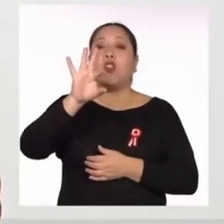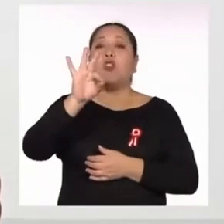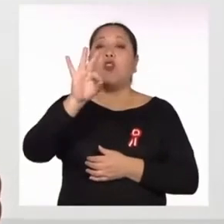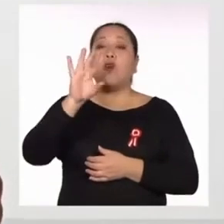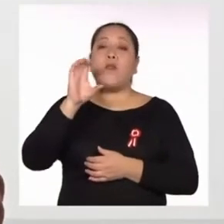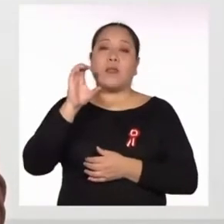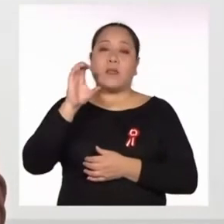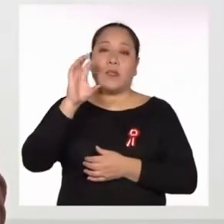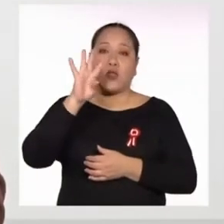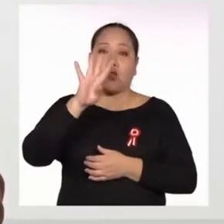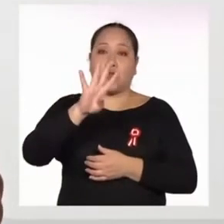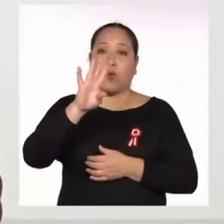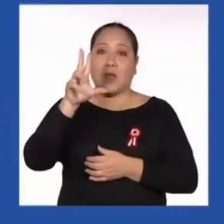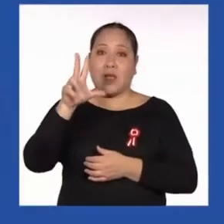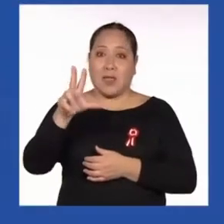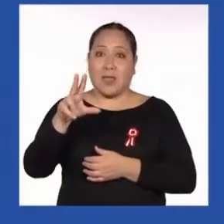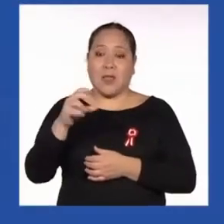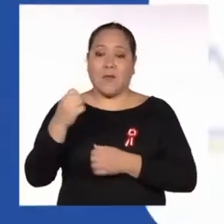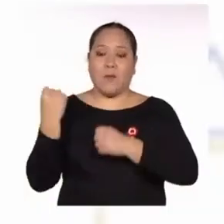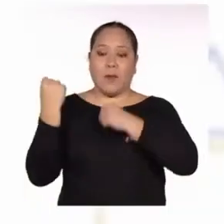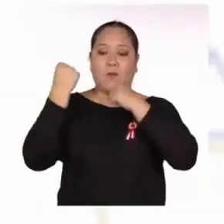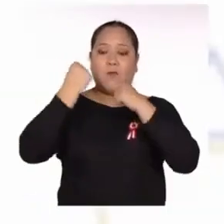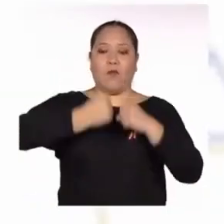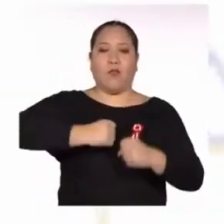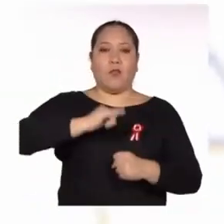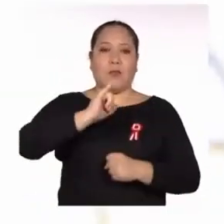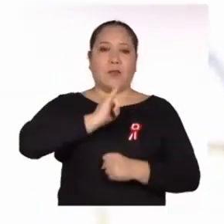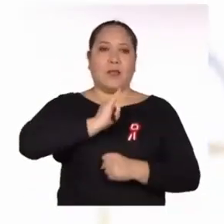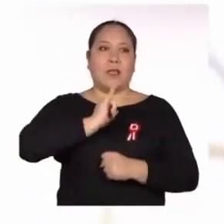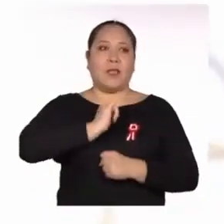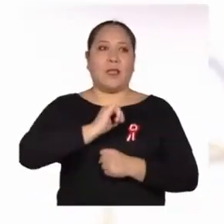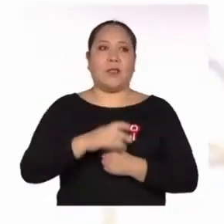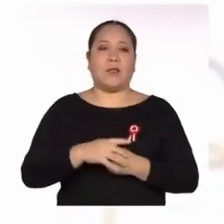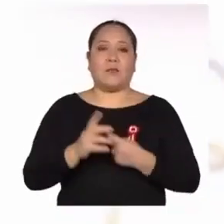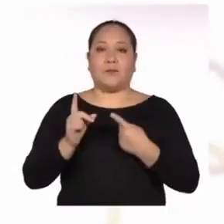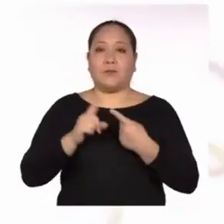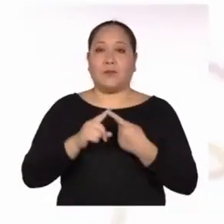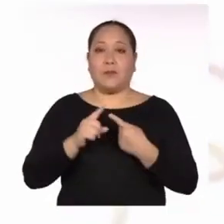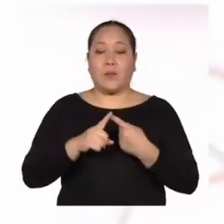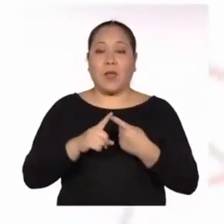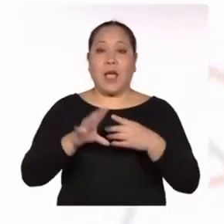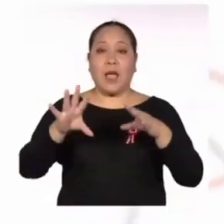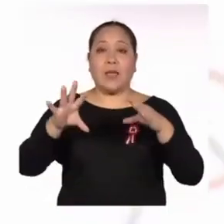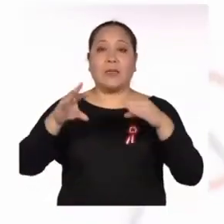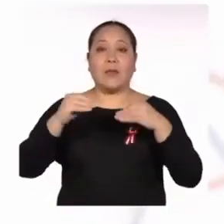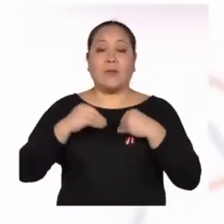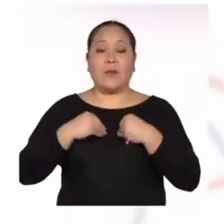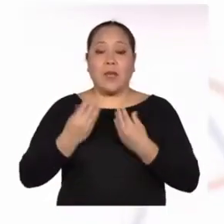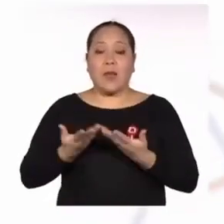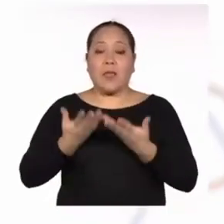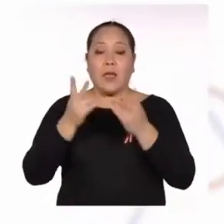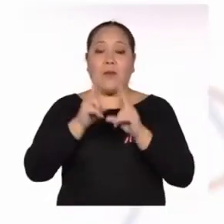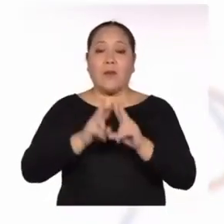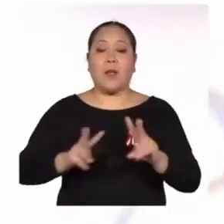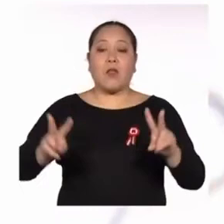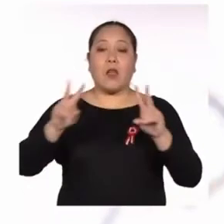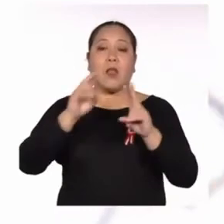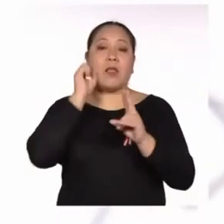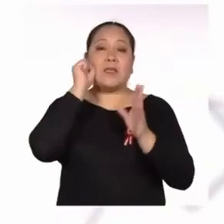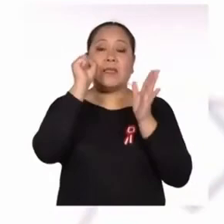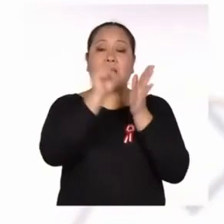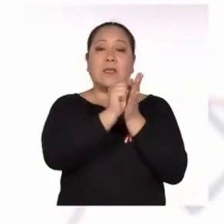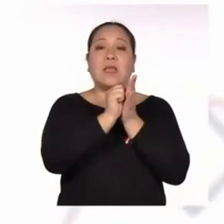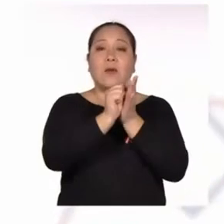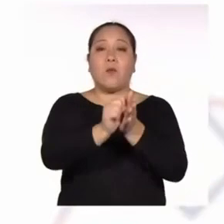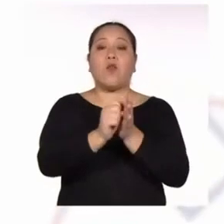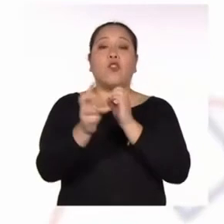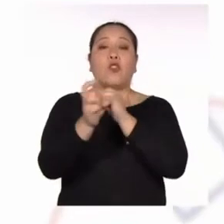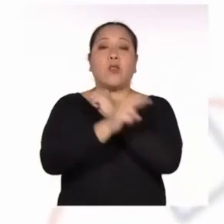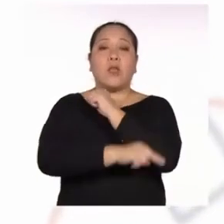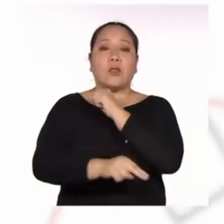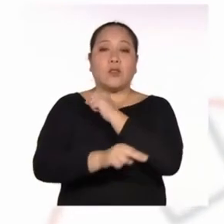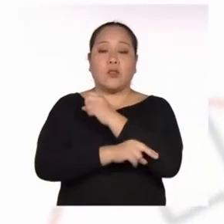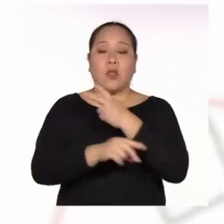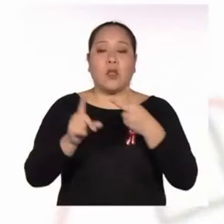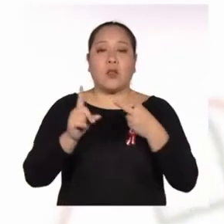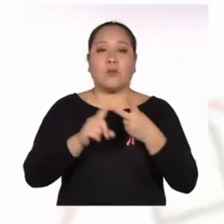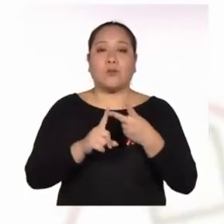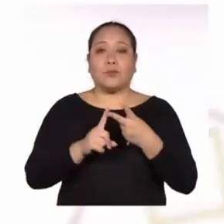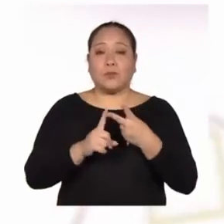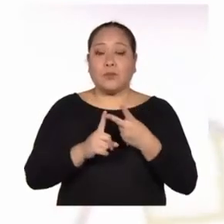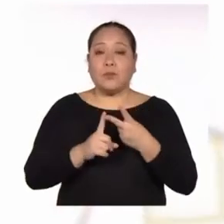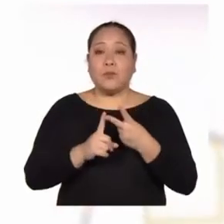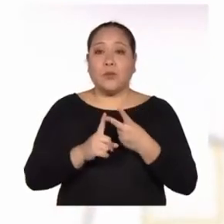al ser la identidad peruana 1 reconocer y valorar nuestros símbolos nacionales 2